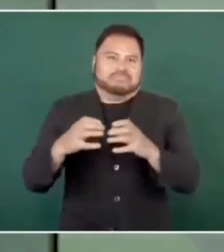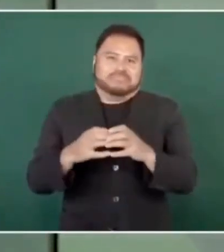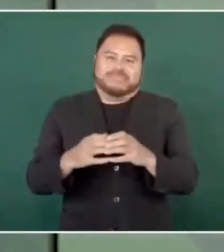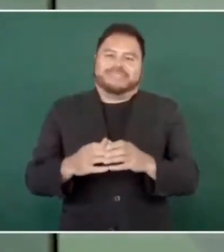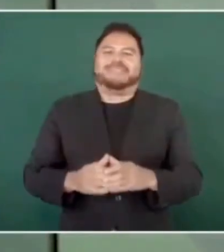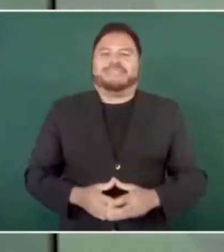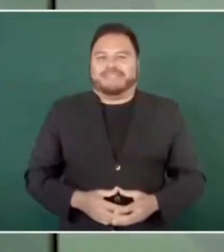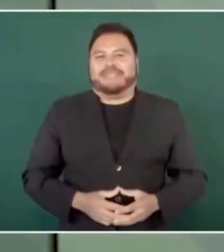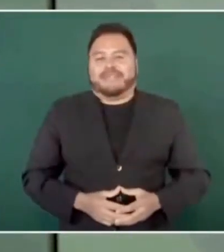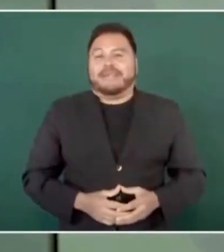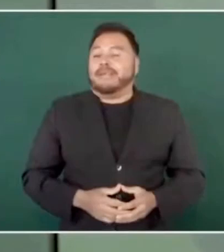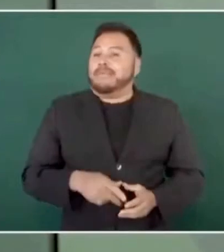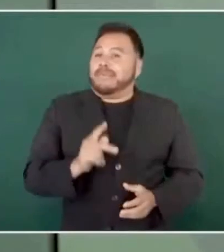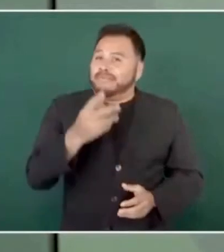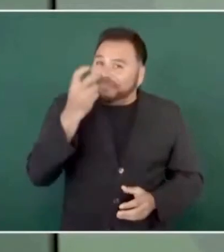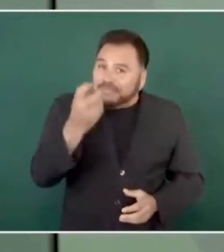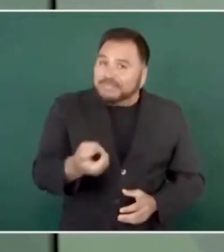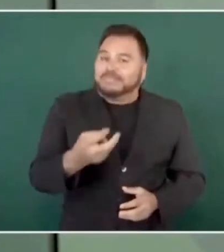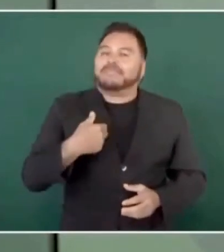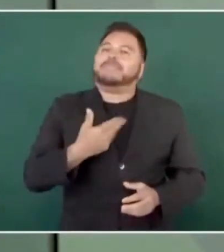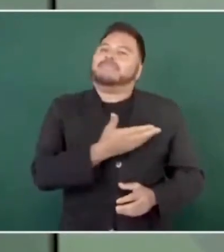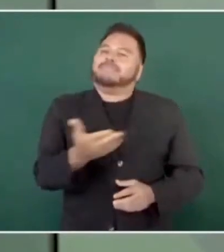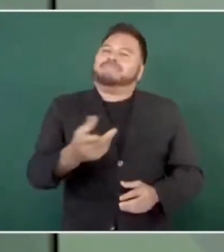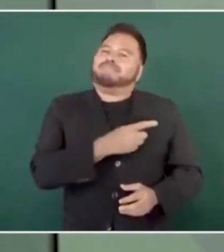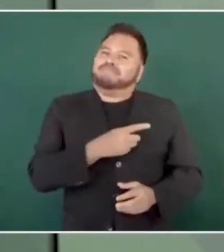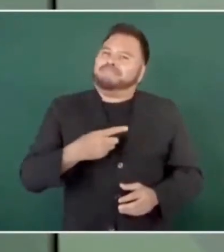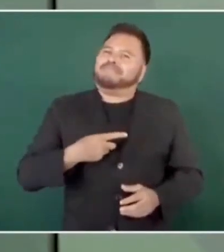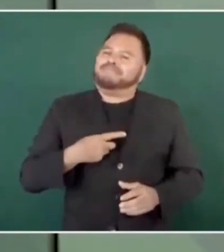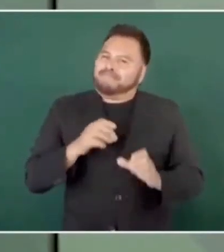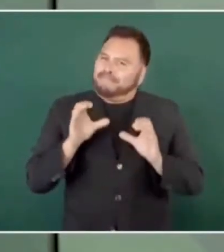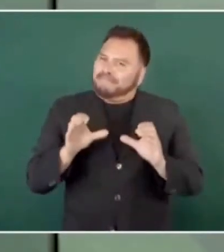que no dejar